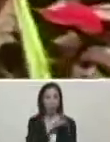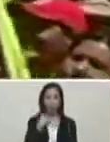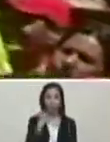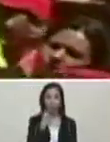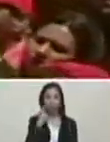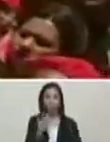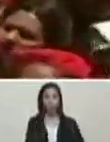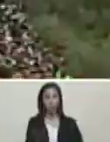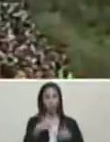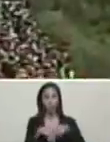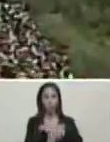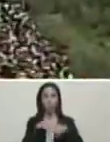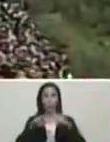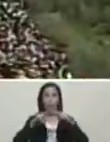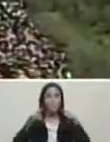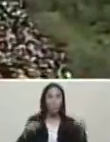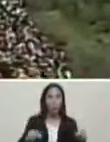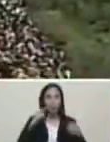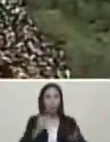ese puente,